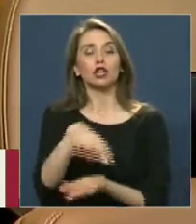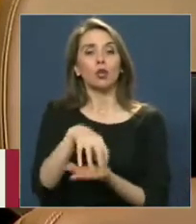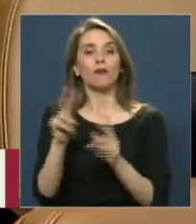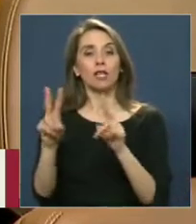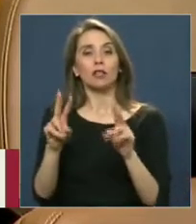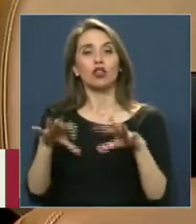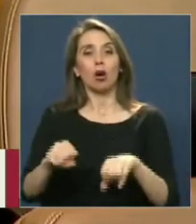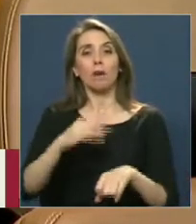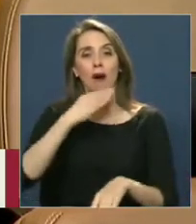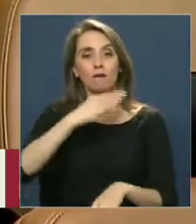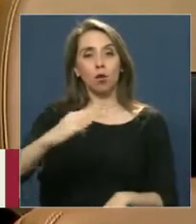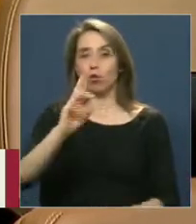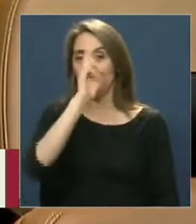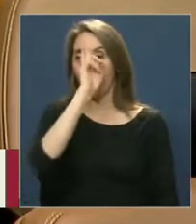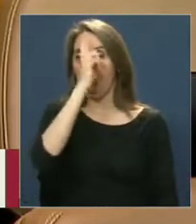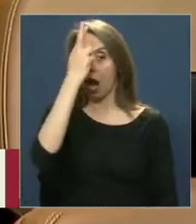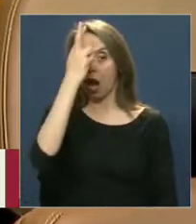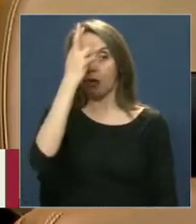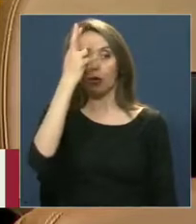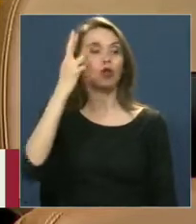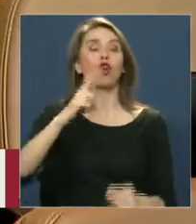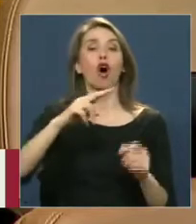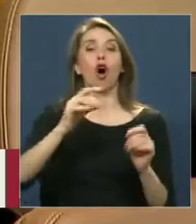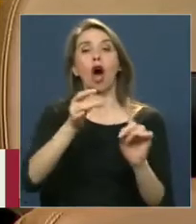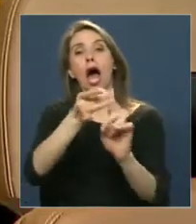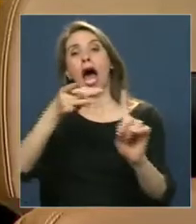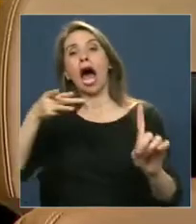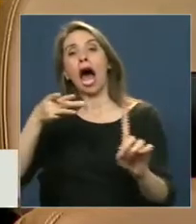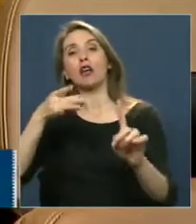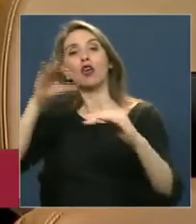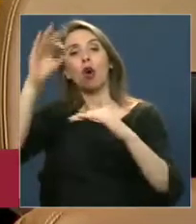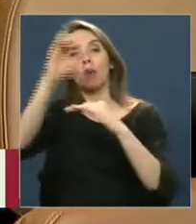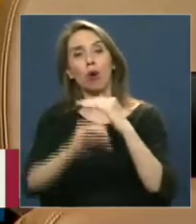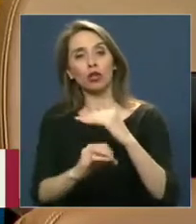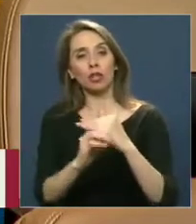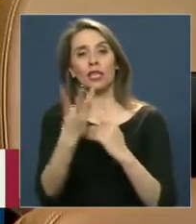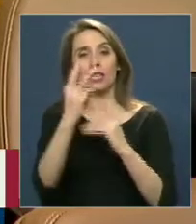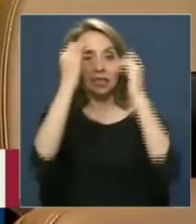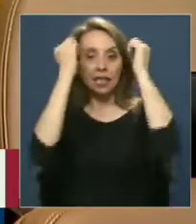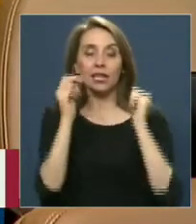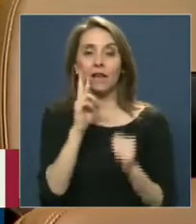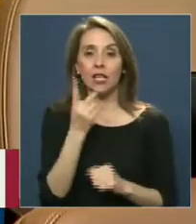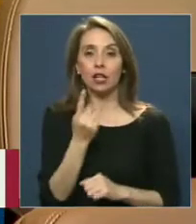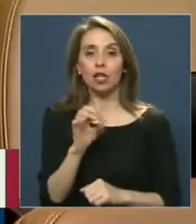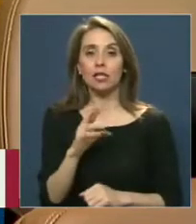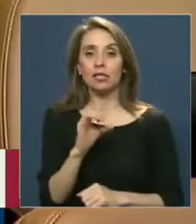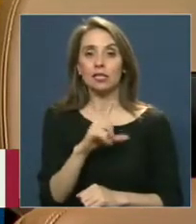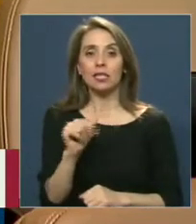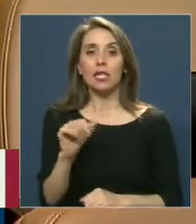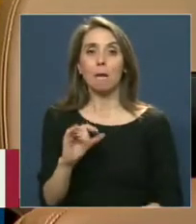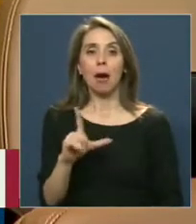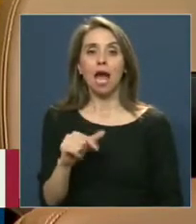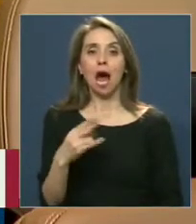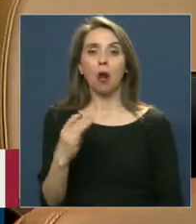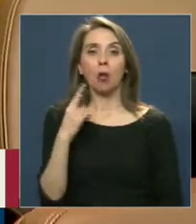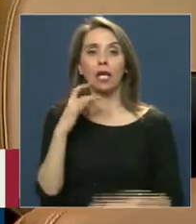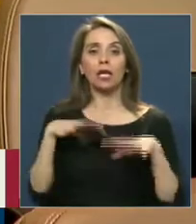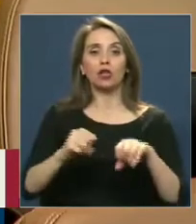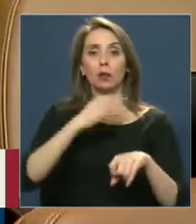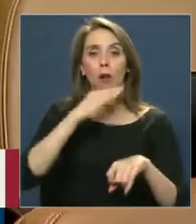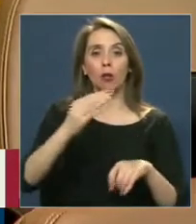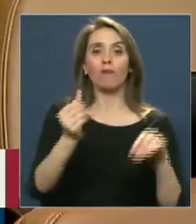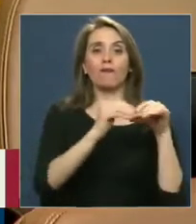de fondo Arauco, Arco Poniente en el sector de Cerro Oscura, 30 encapuchados. Viernes 11 en Ercilla, localidad de Pailahueque, toma de